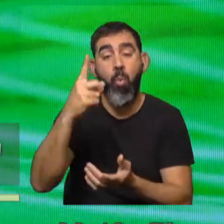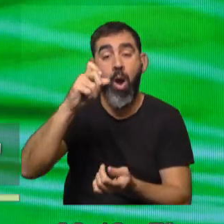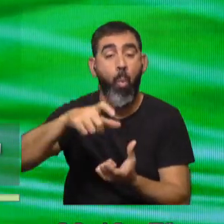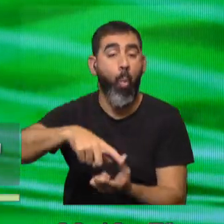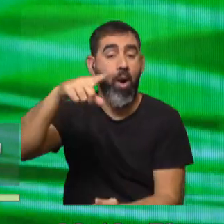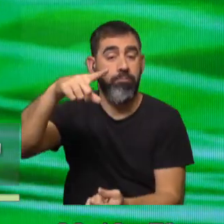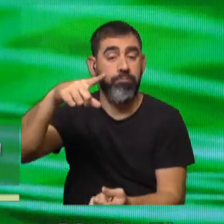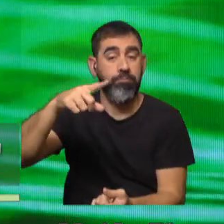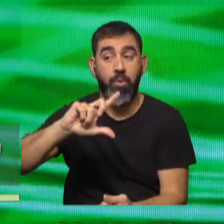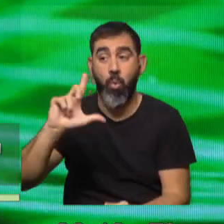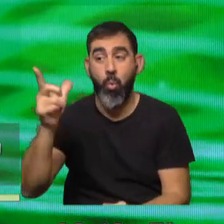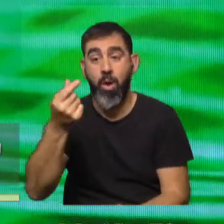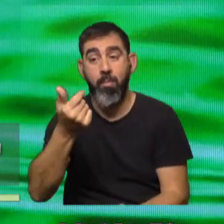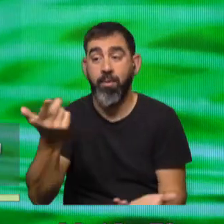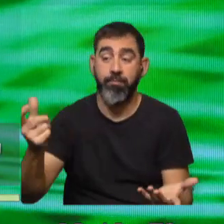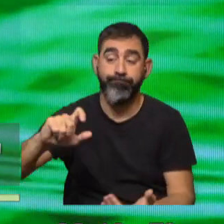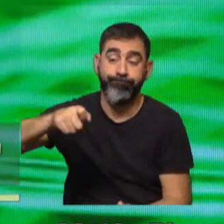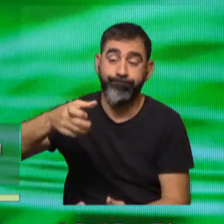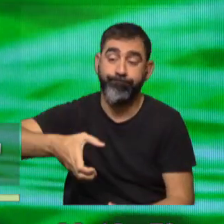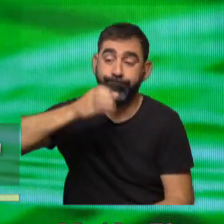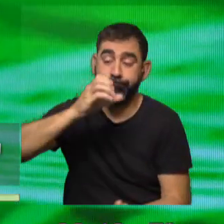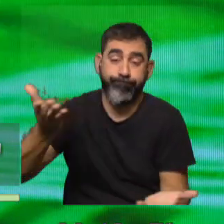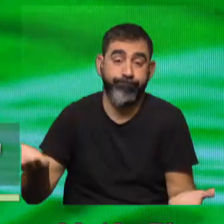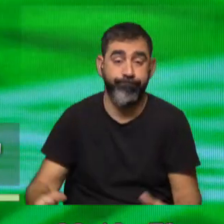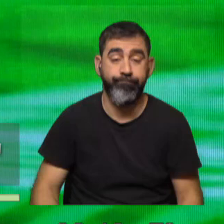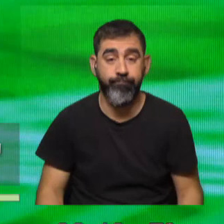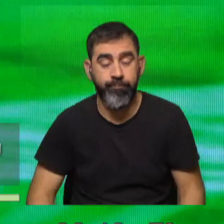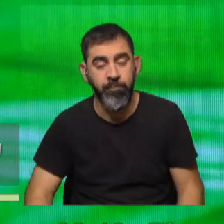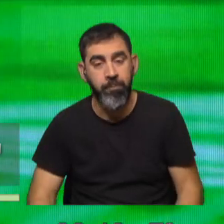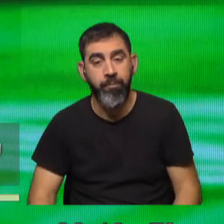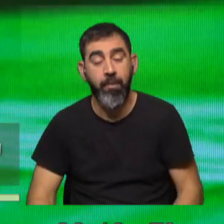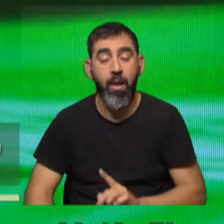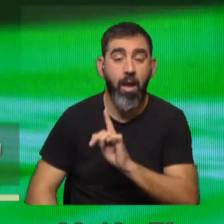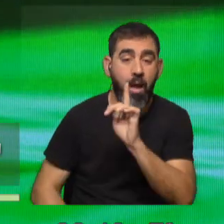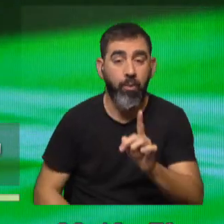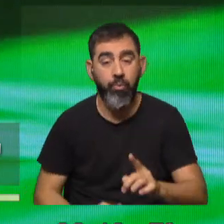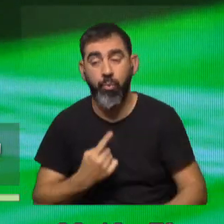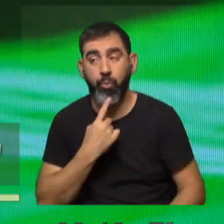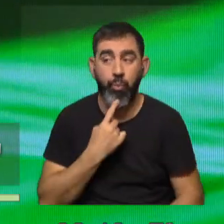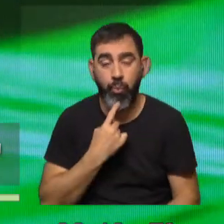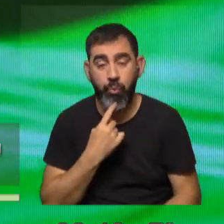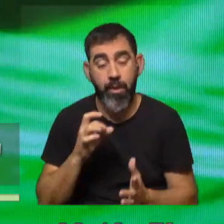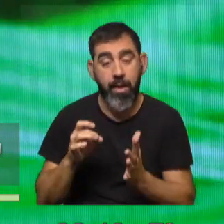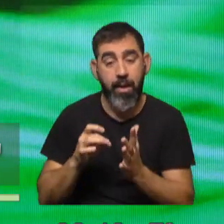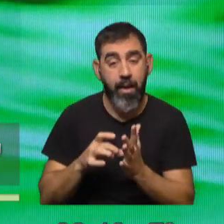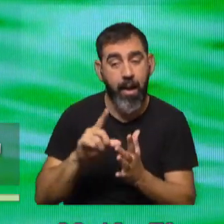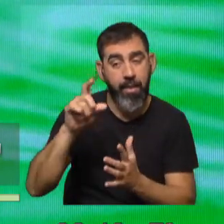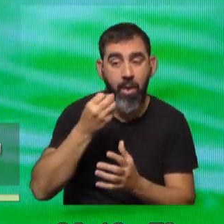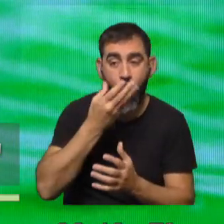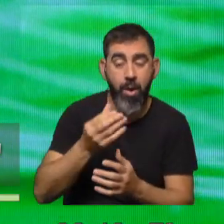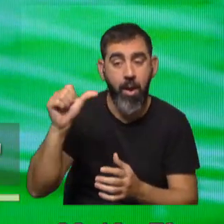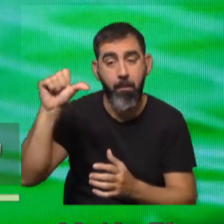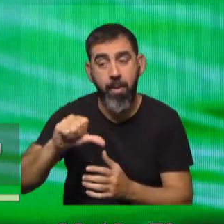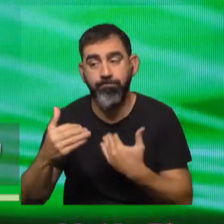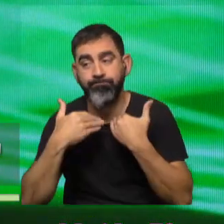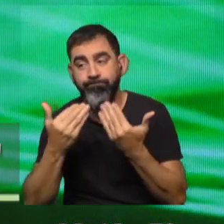embotellada el que no la tiene va a seguir con el agua de ose y alguno de ellos dudarán si esa calidad del agua Es bueno o mala